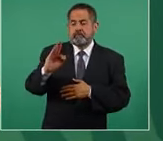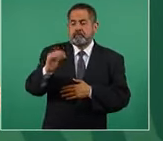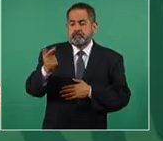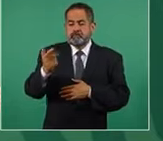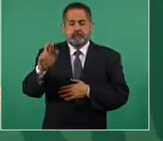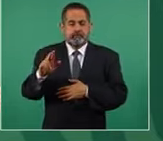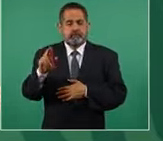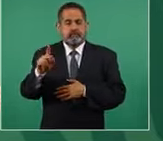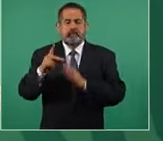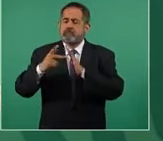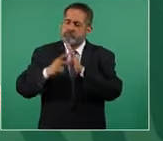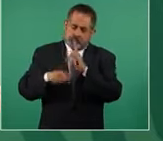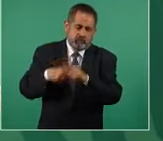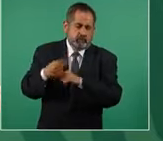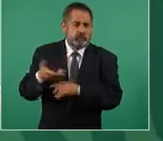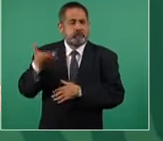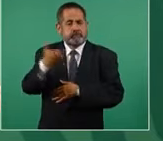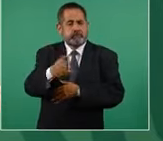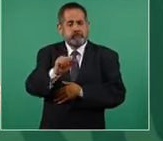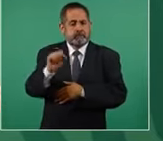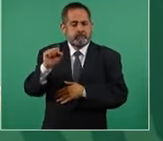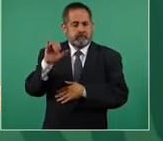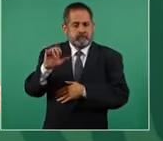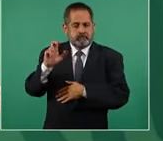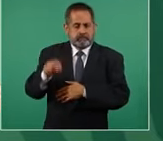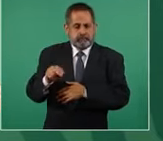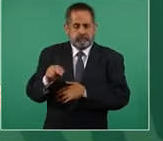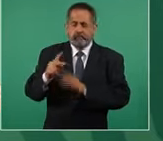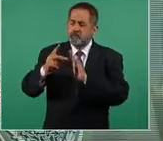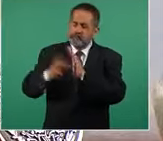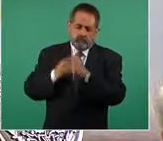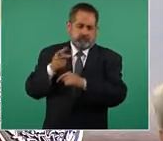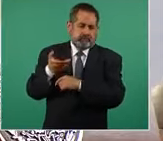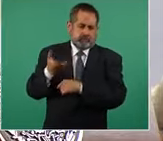solicitó de nuevo a la corte que